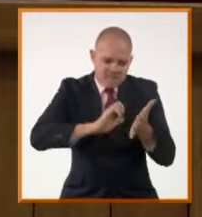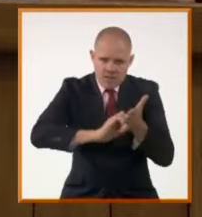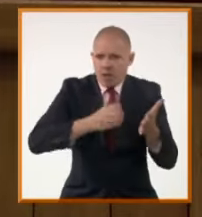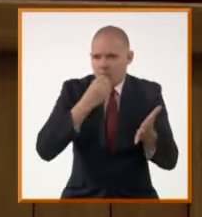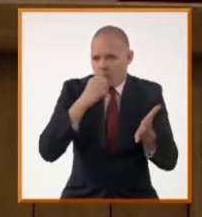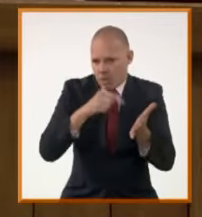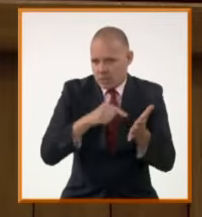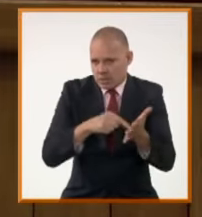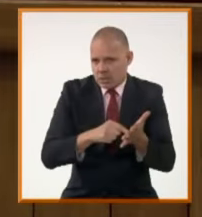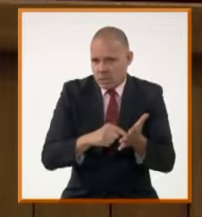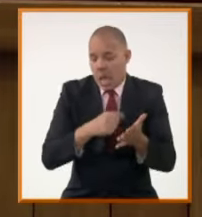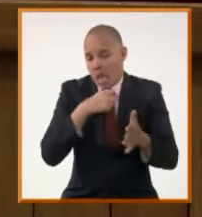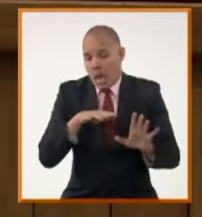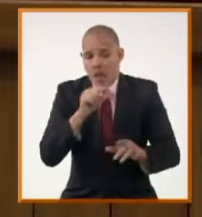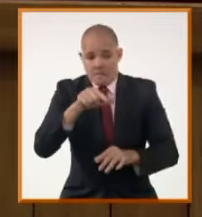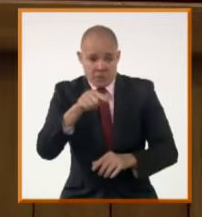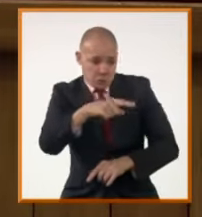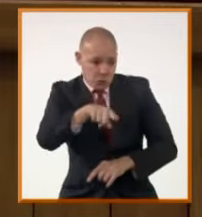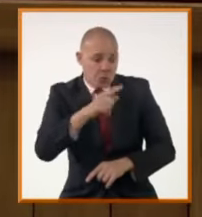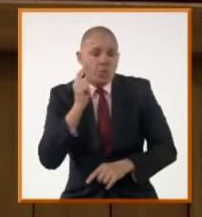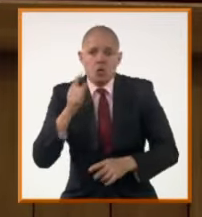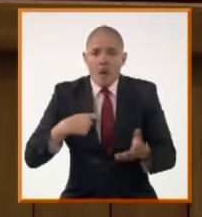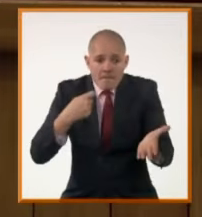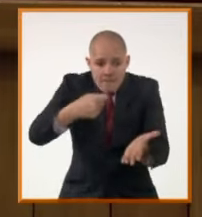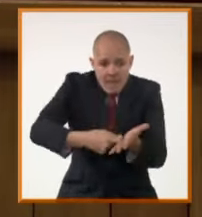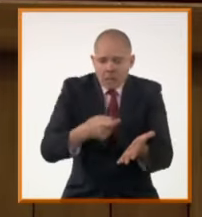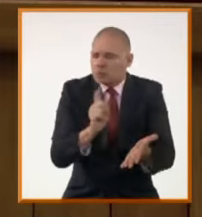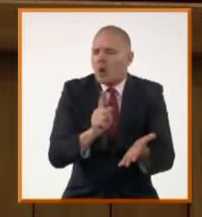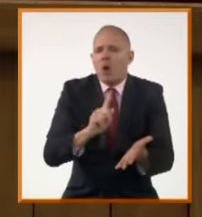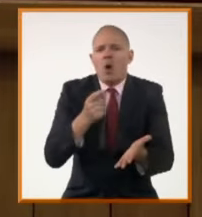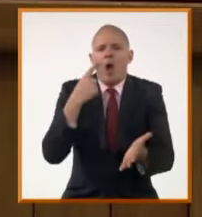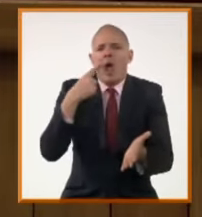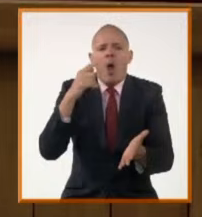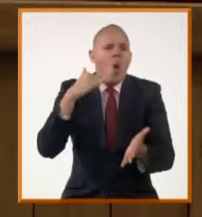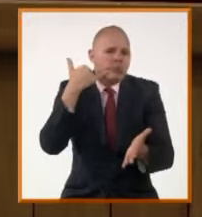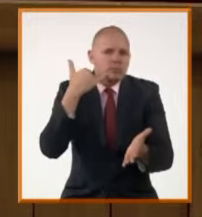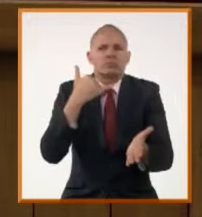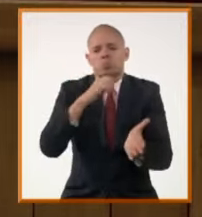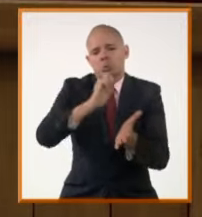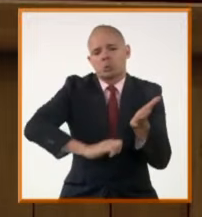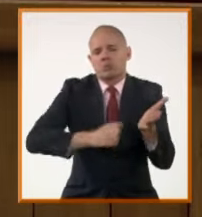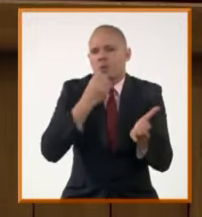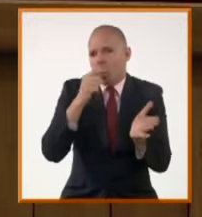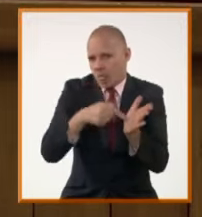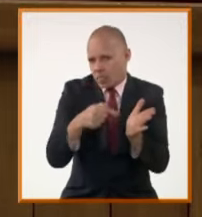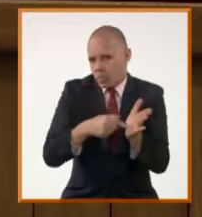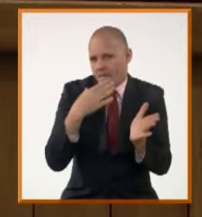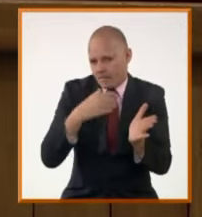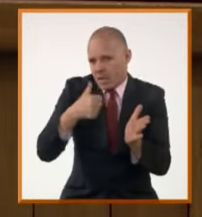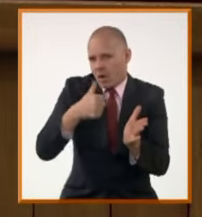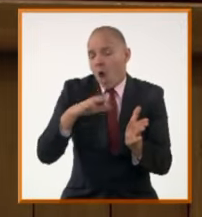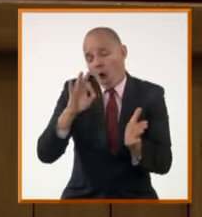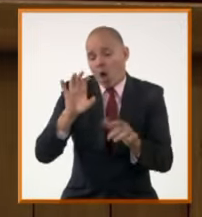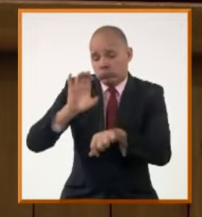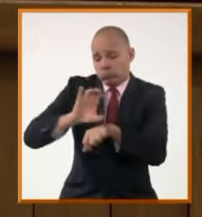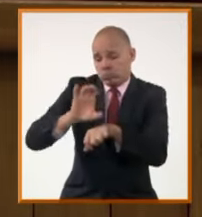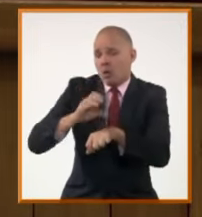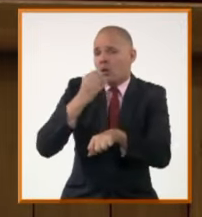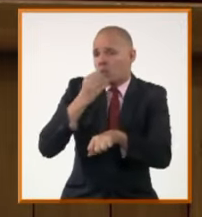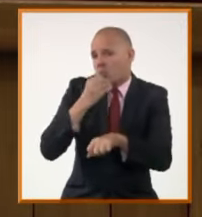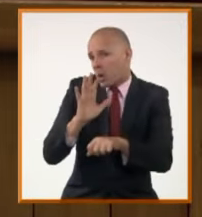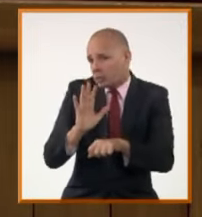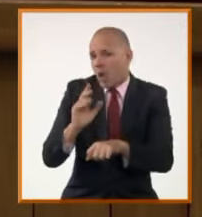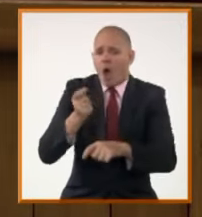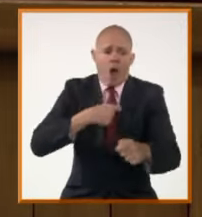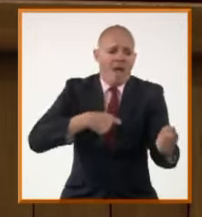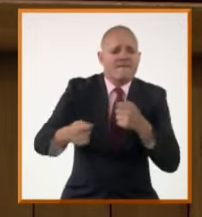que satisface sus compromisos aquí, pueda, a través de comercio electrónico, pueda vender, que sus pagos